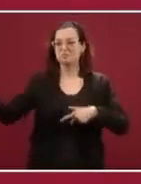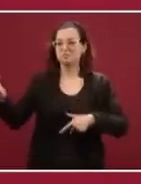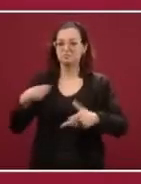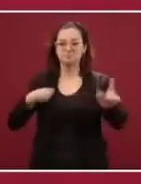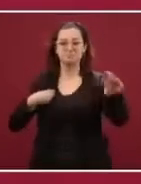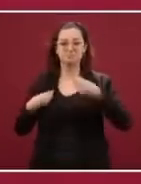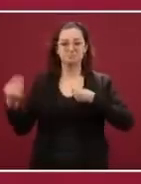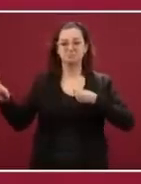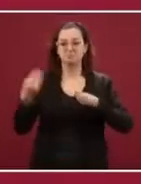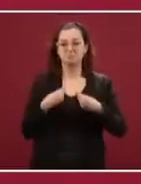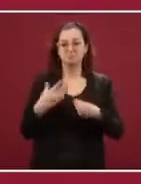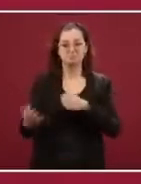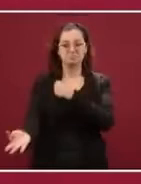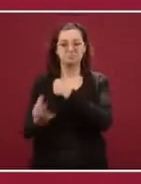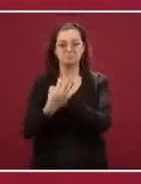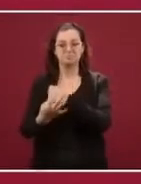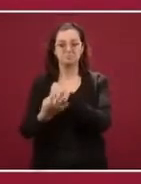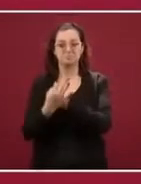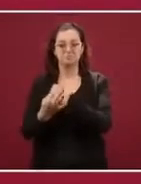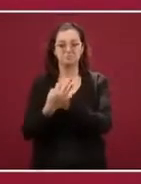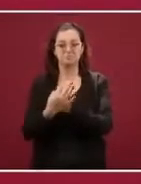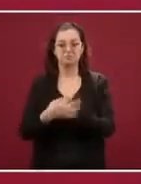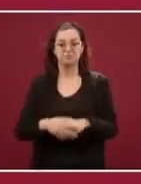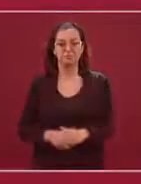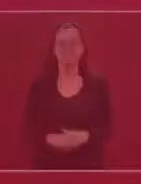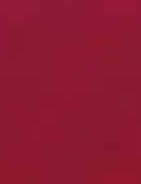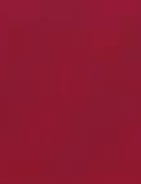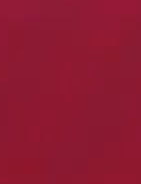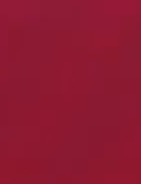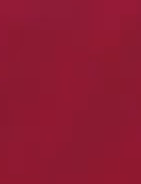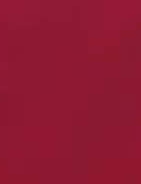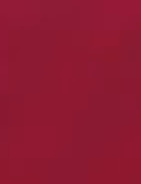Entonces, son mis guardaespaldas.